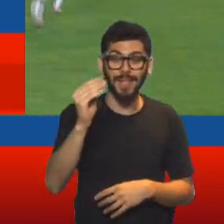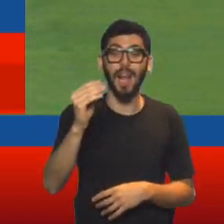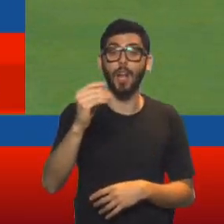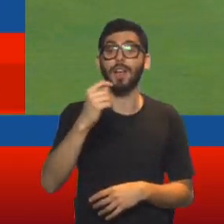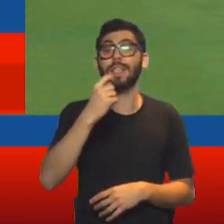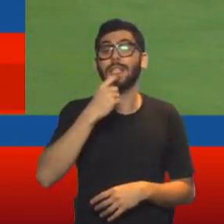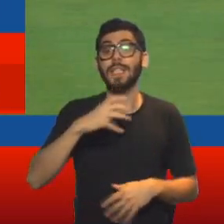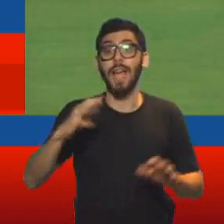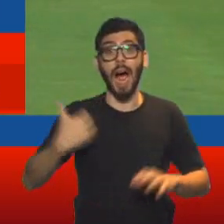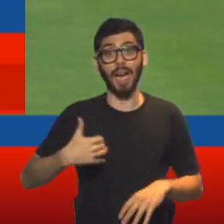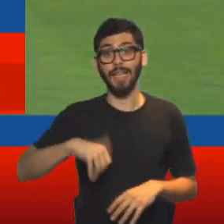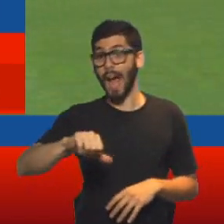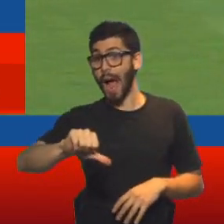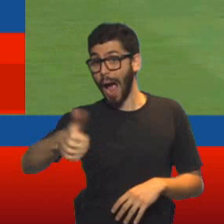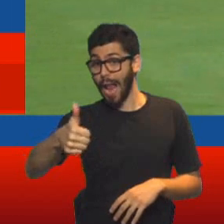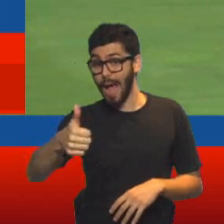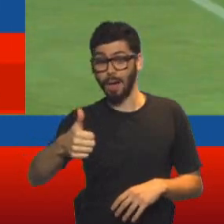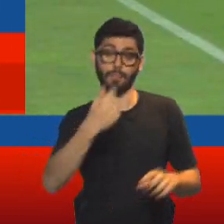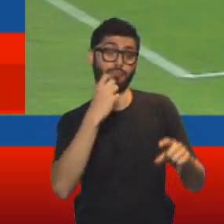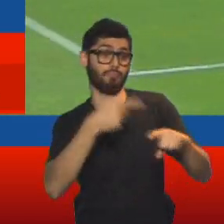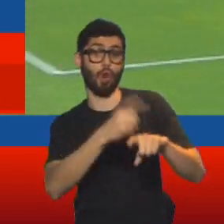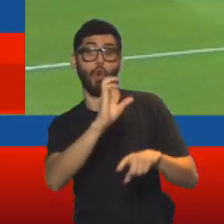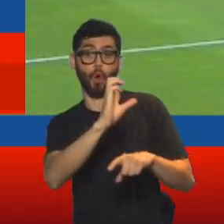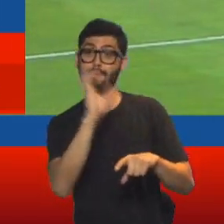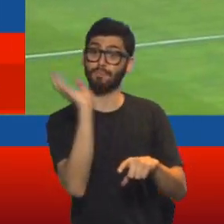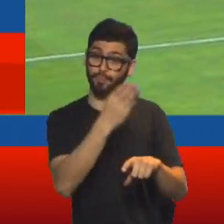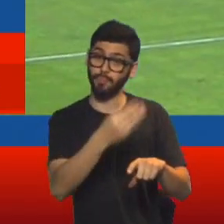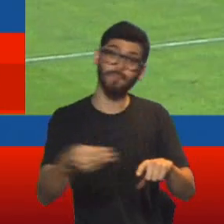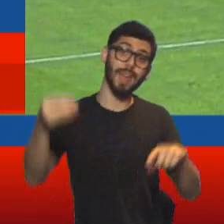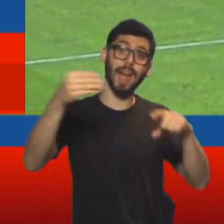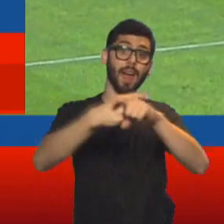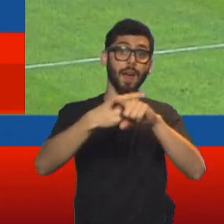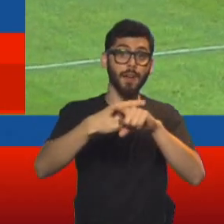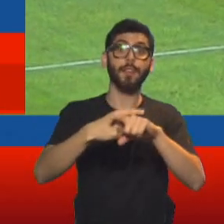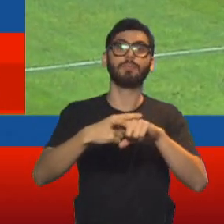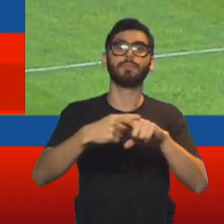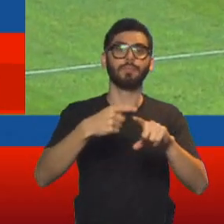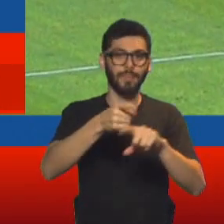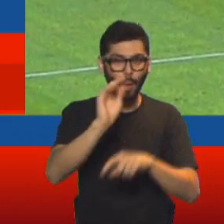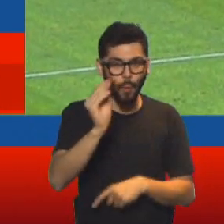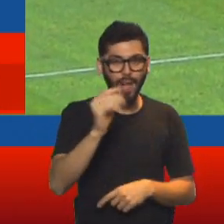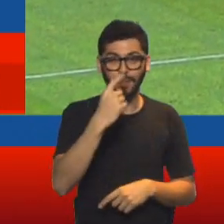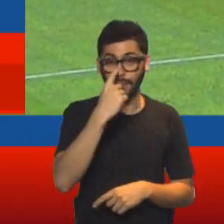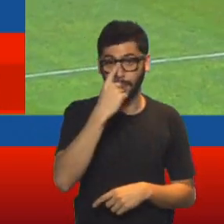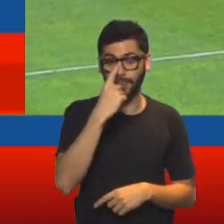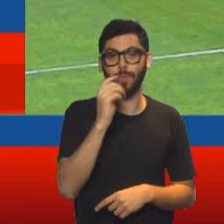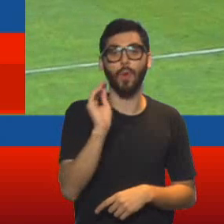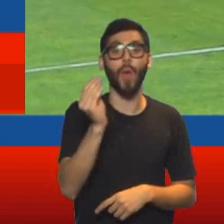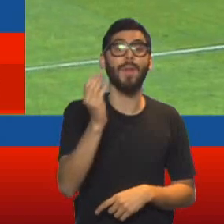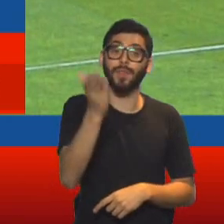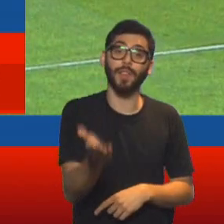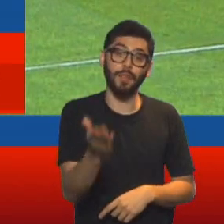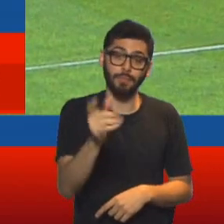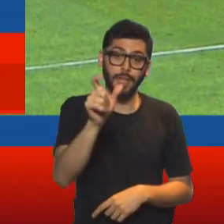en caso de pasar Colombia. Estamos hablando de una supuesta final donde Brasil tiene a este hombre. A